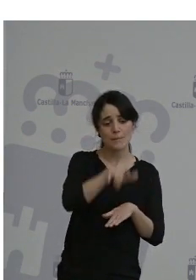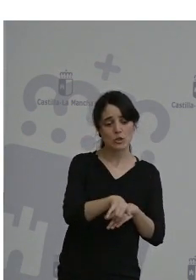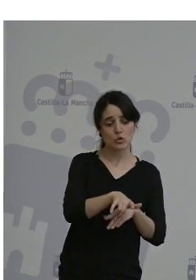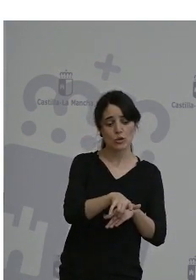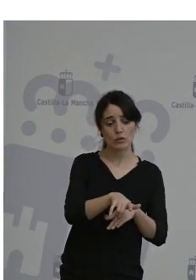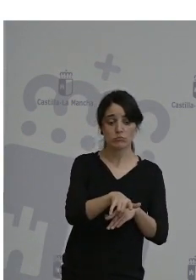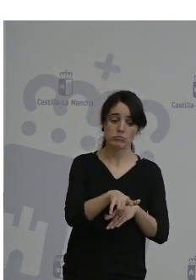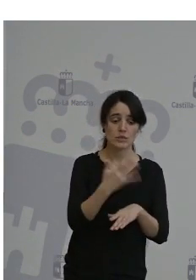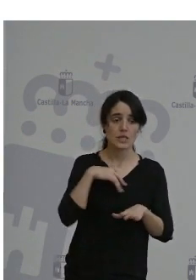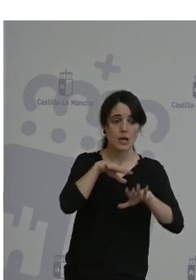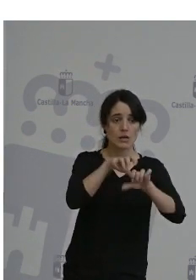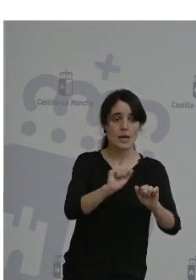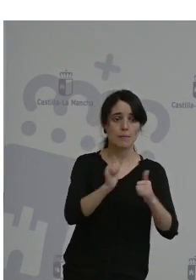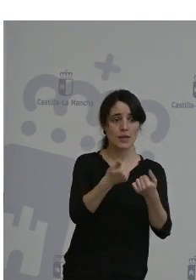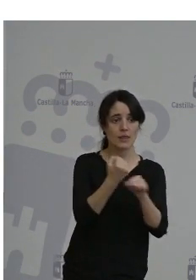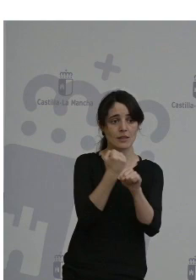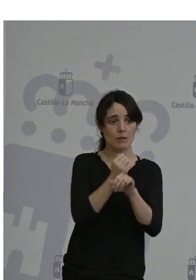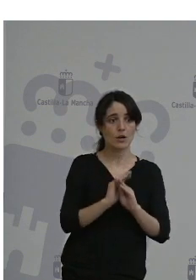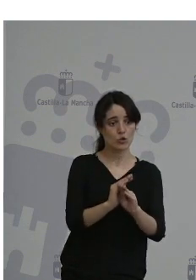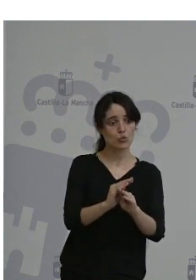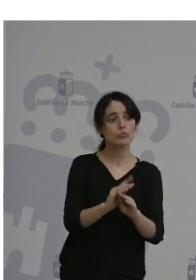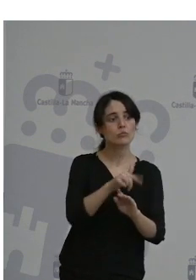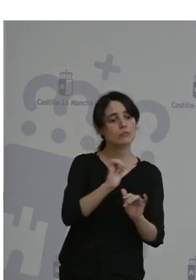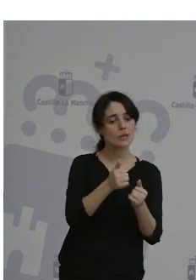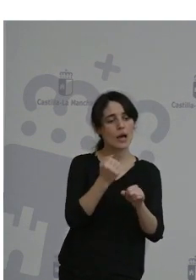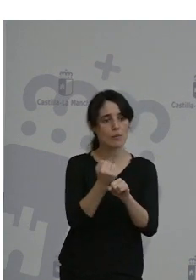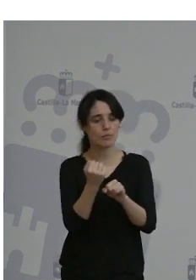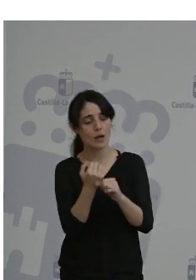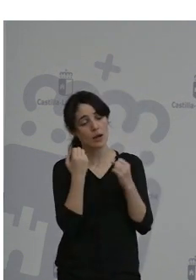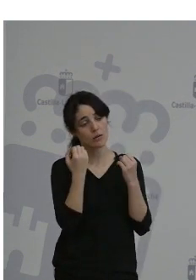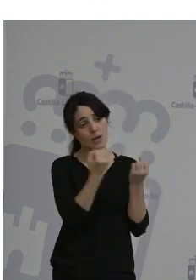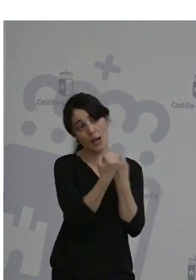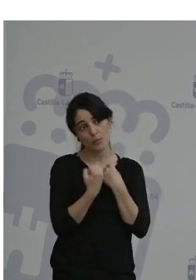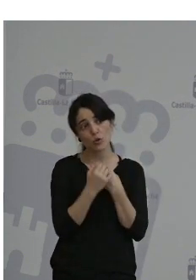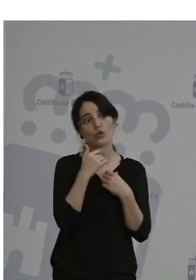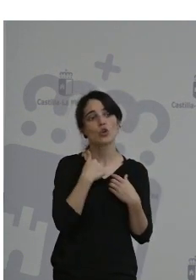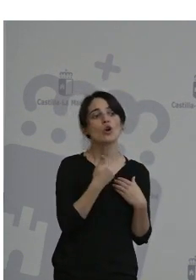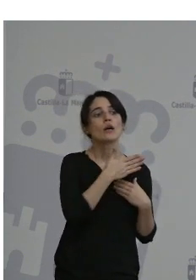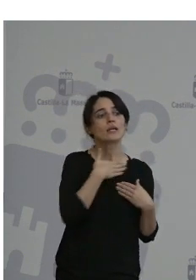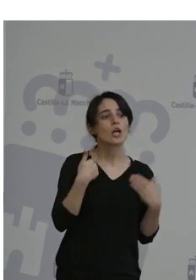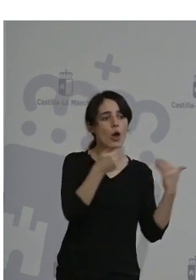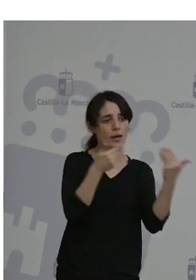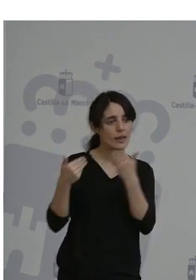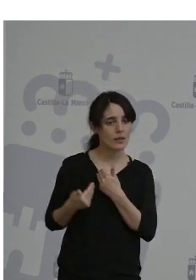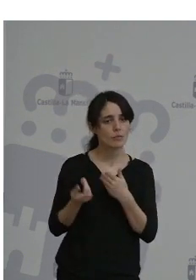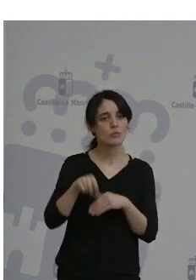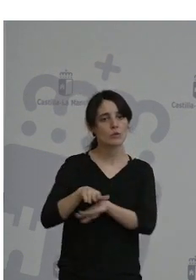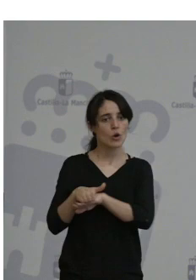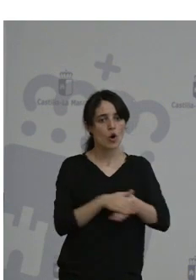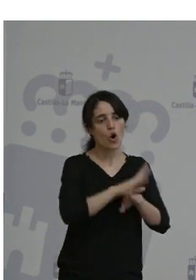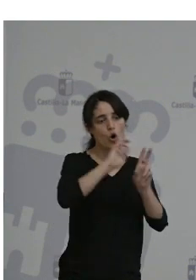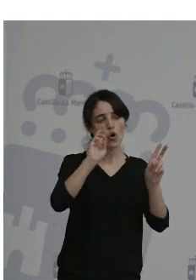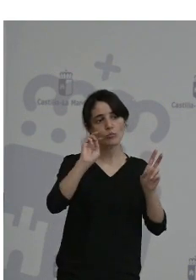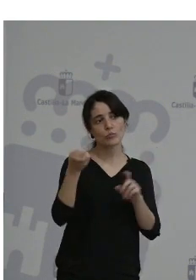a su puesto de trabajo. Y desde aquí quiero expresar mi agradecimiento. Otro de los aspectos en el acceso al empleo público que me